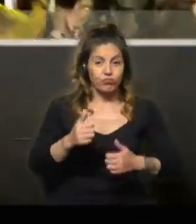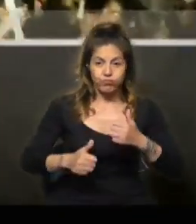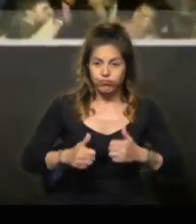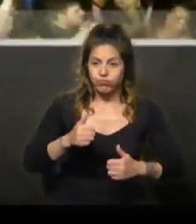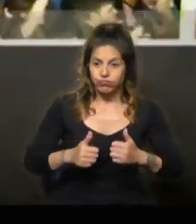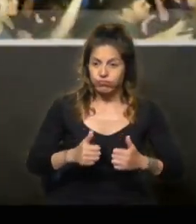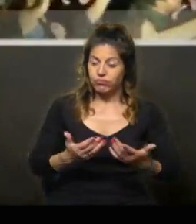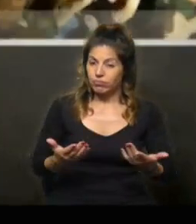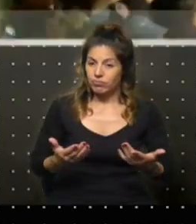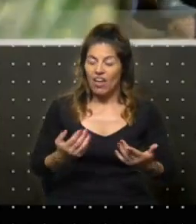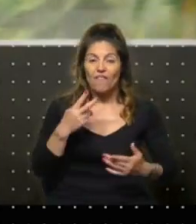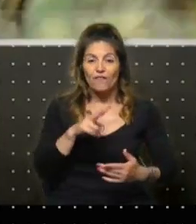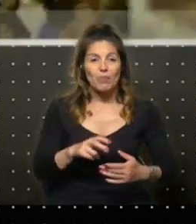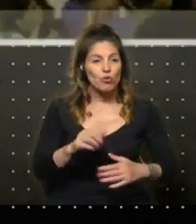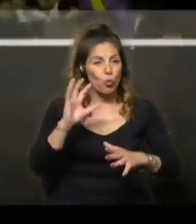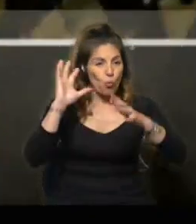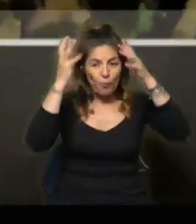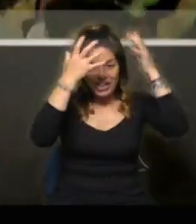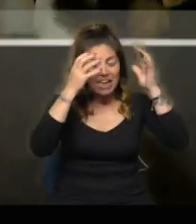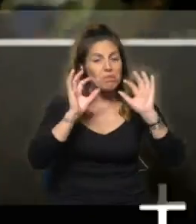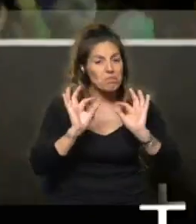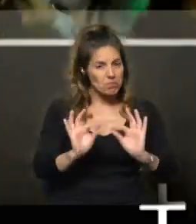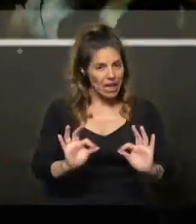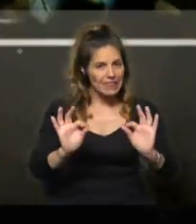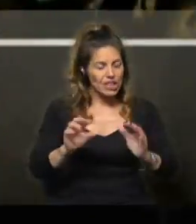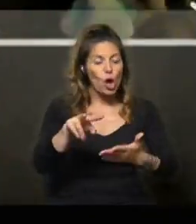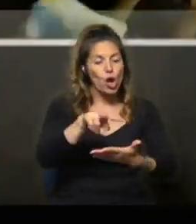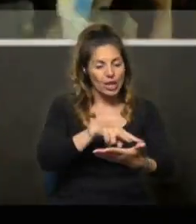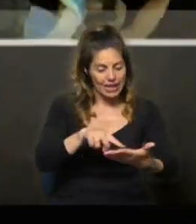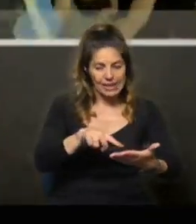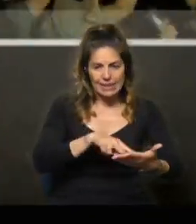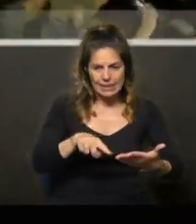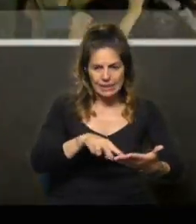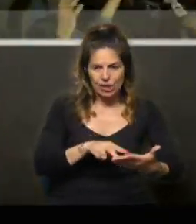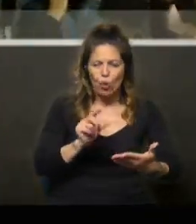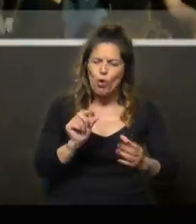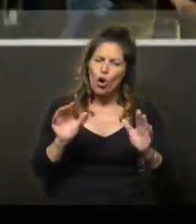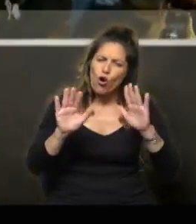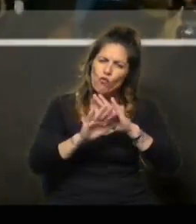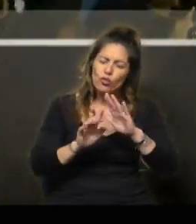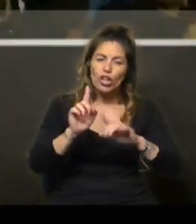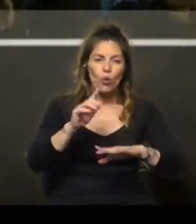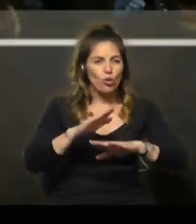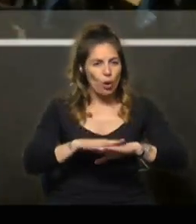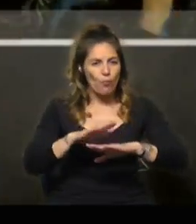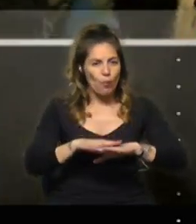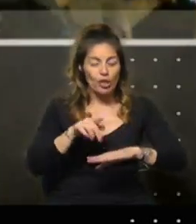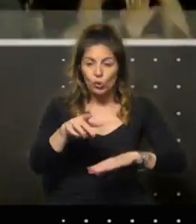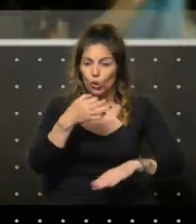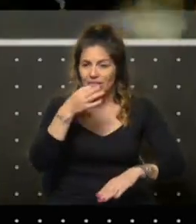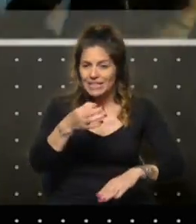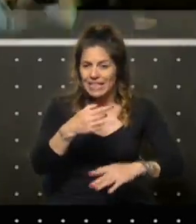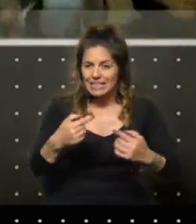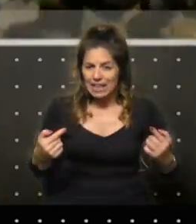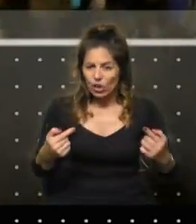crispada vimos un milei muy medido leyendo un poco confuso En algunos momentos y tú señalaba ahí